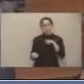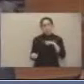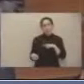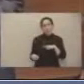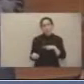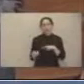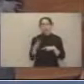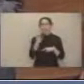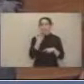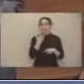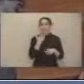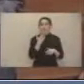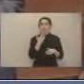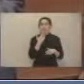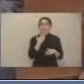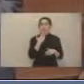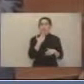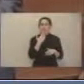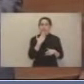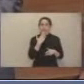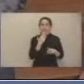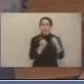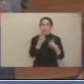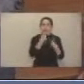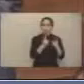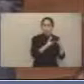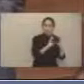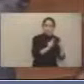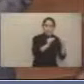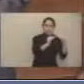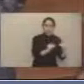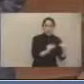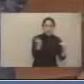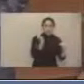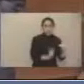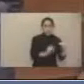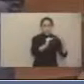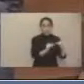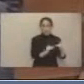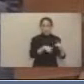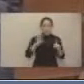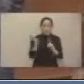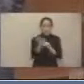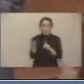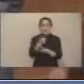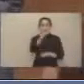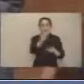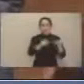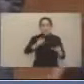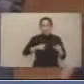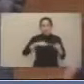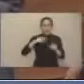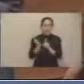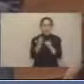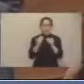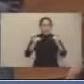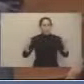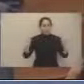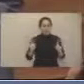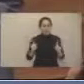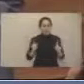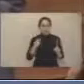eliminas o si reduces en algunos de los tramos más bajos Pues eso afecta a todo el mundo pero no afecta de la misma manera eso resulta evidente hasta tal